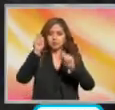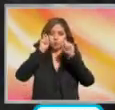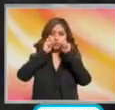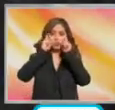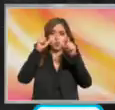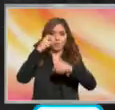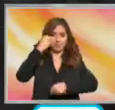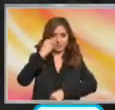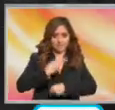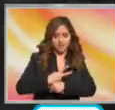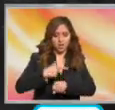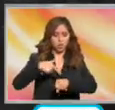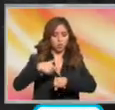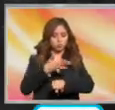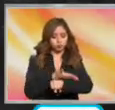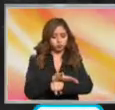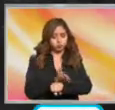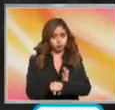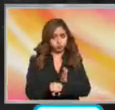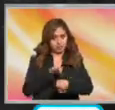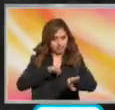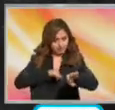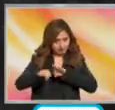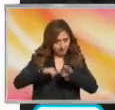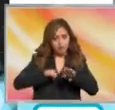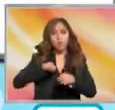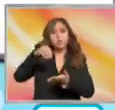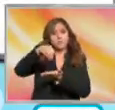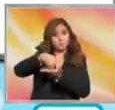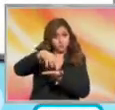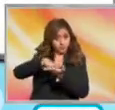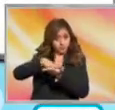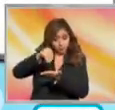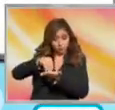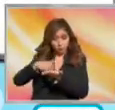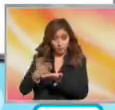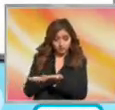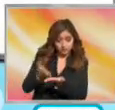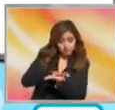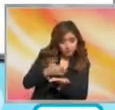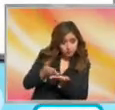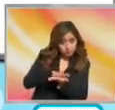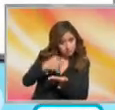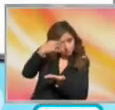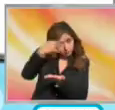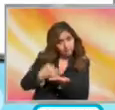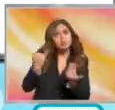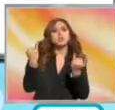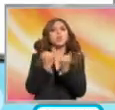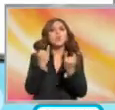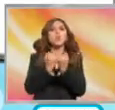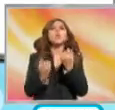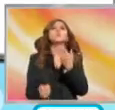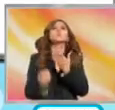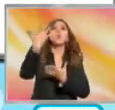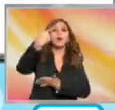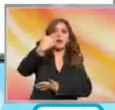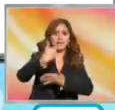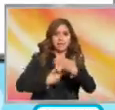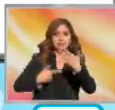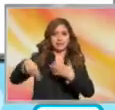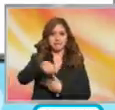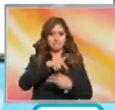tener nuestros horarios de trabajo, hay que tener una agenda muy bien establecida, hay que tener un récord de los clientes. Todo